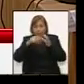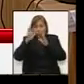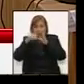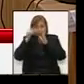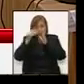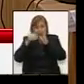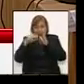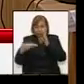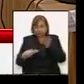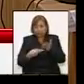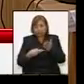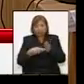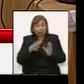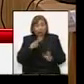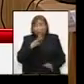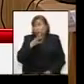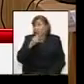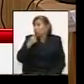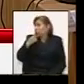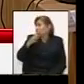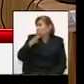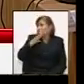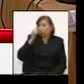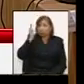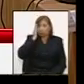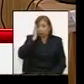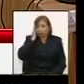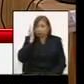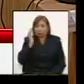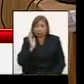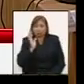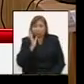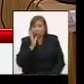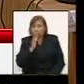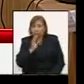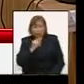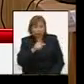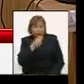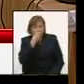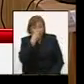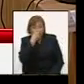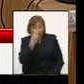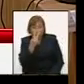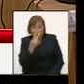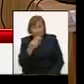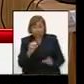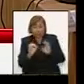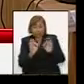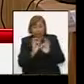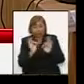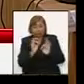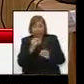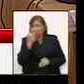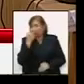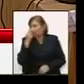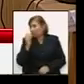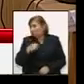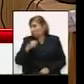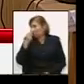laptop particular. Desconozco eso. ¿Usted vio esa escena? No he visto esa